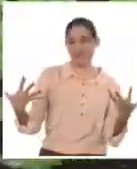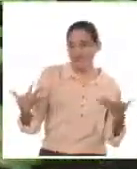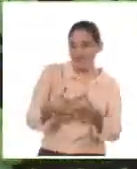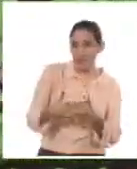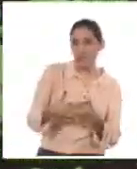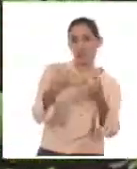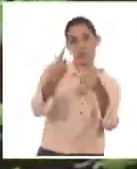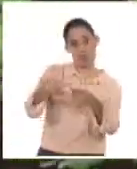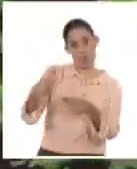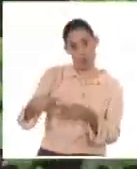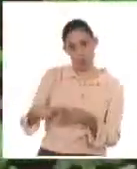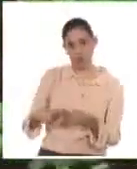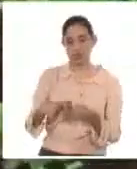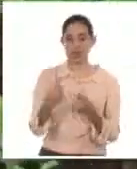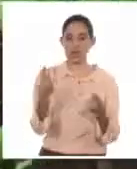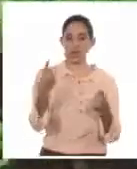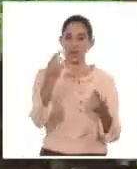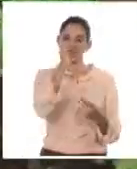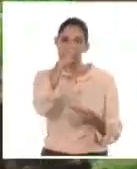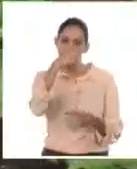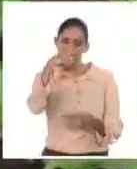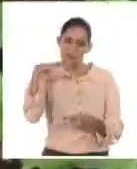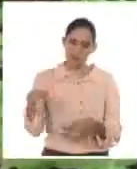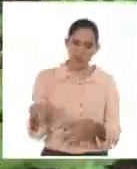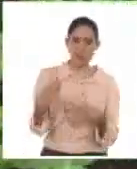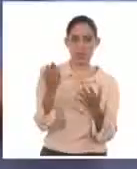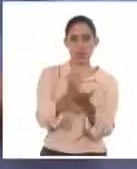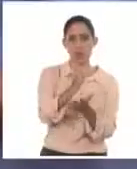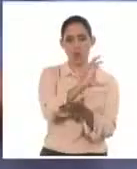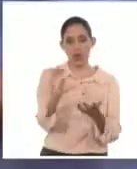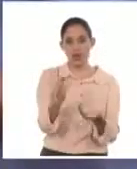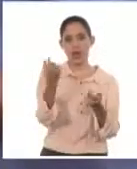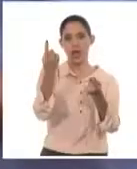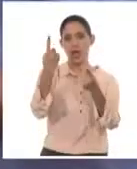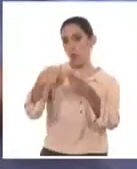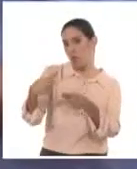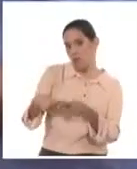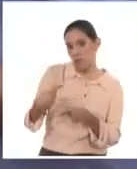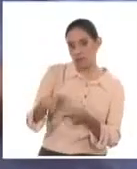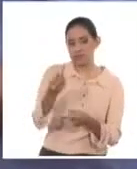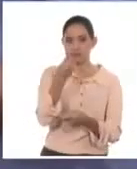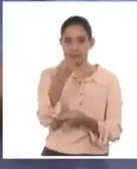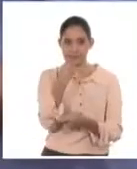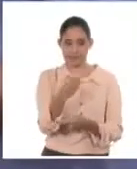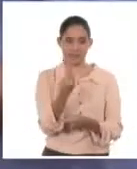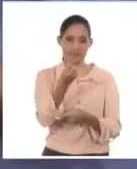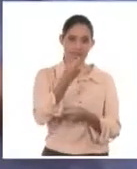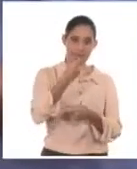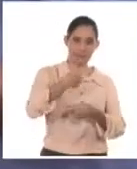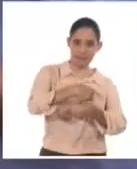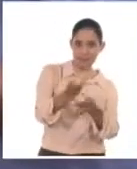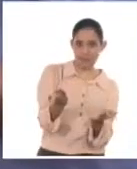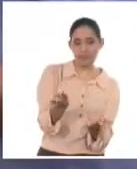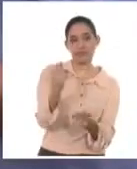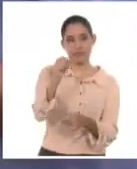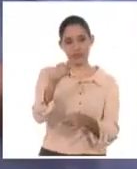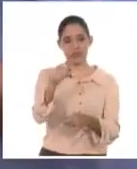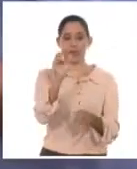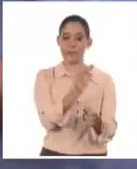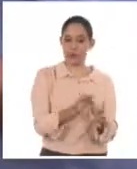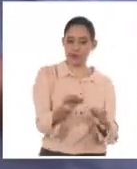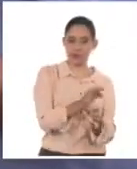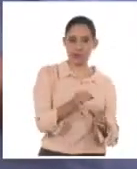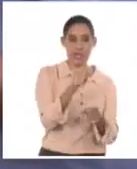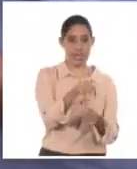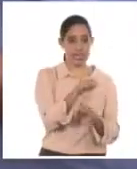círculos infantiles, escuelas y mercados de Arroyo Naranjo. Y aquí en el barrio se ha vendido en ferias y eso, y se está gestionando un